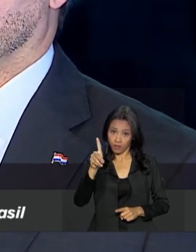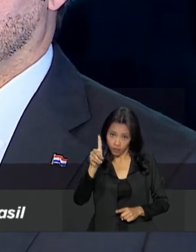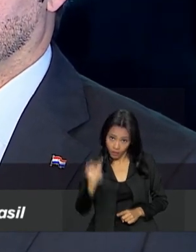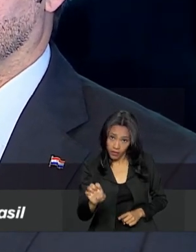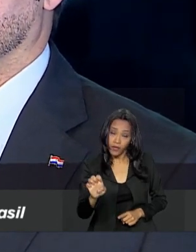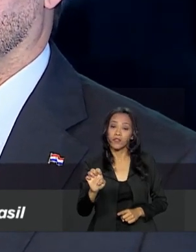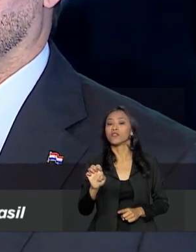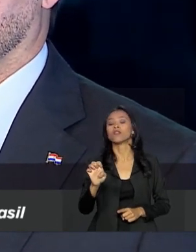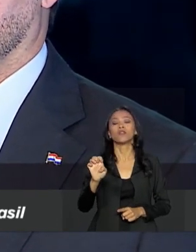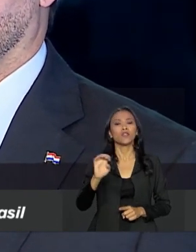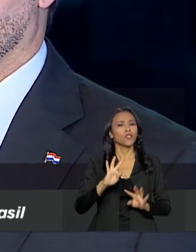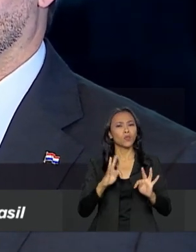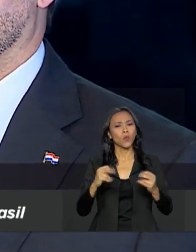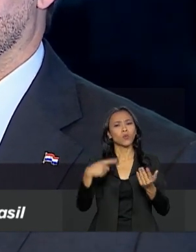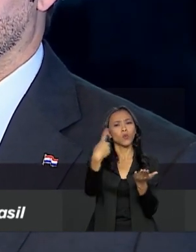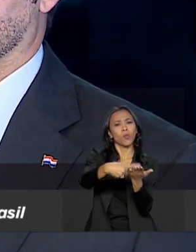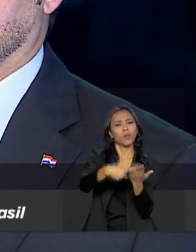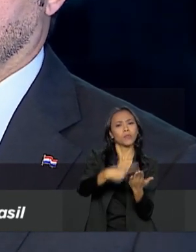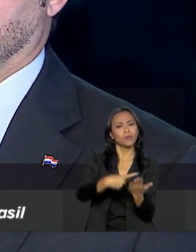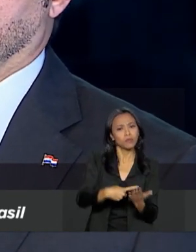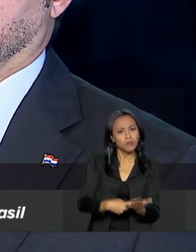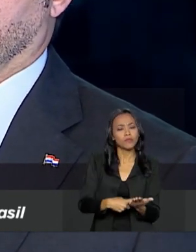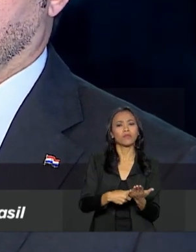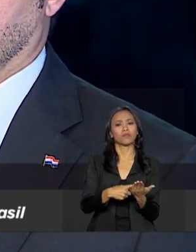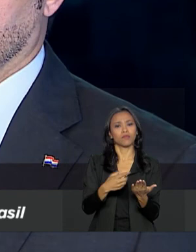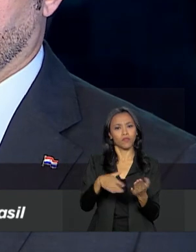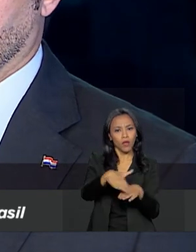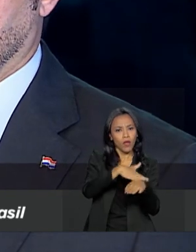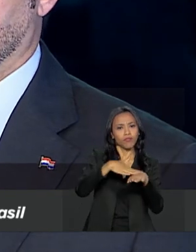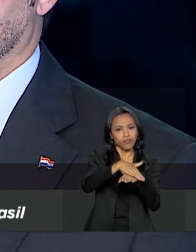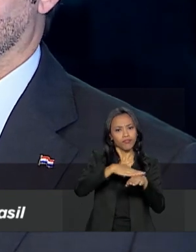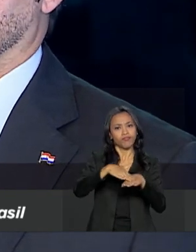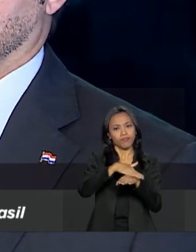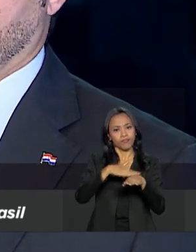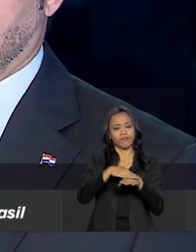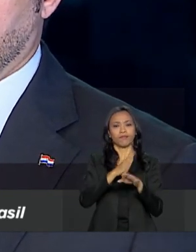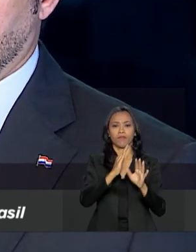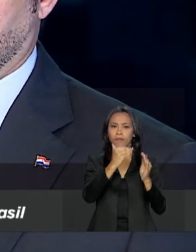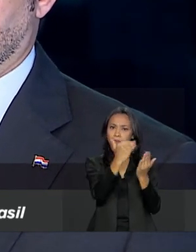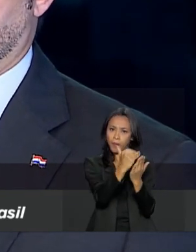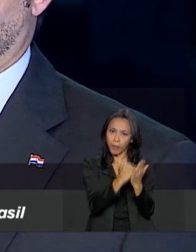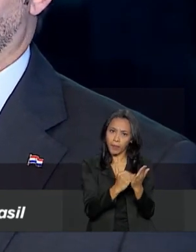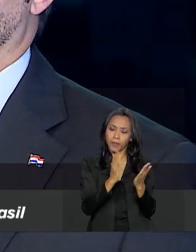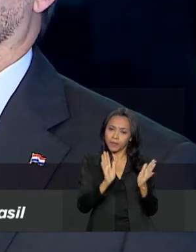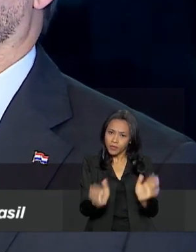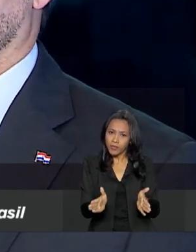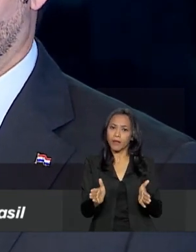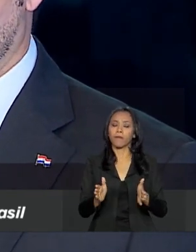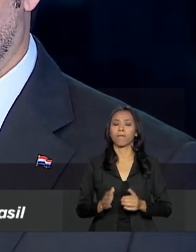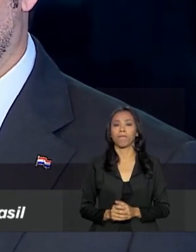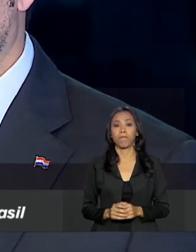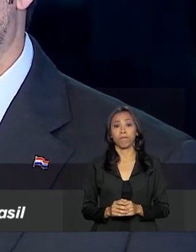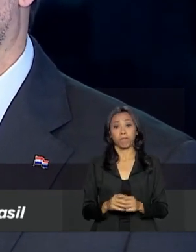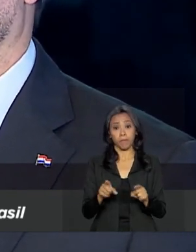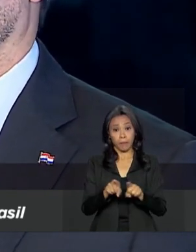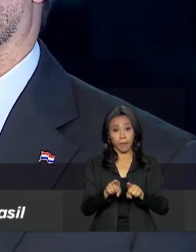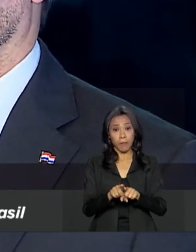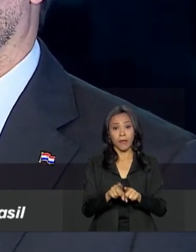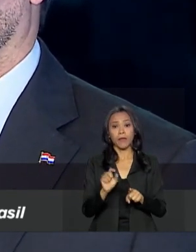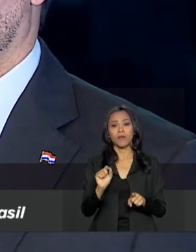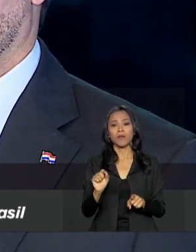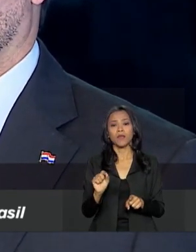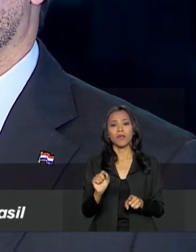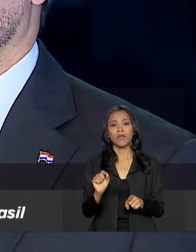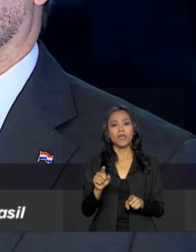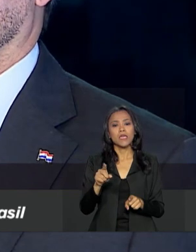estos acuerdos que hemos tenido en términos de acuerdos automotriz, navegabilidad del río, la hidrovía,